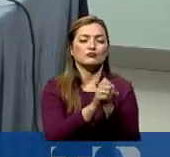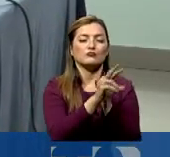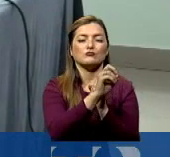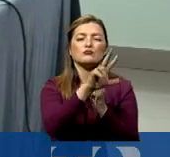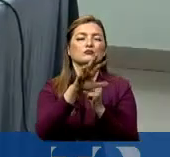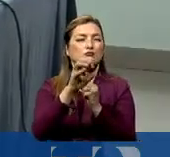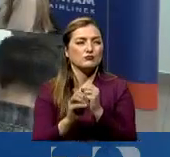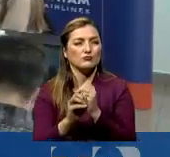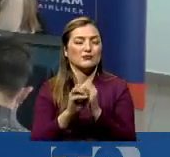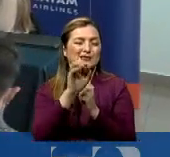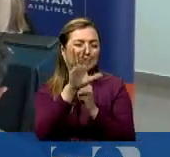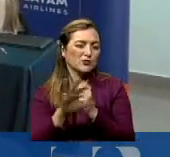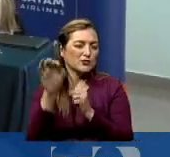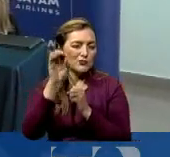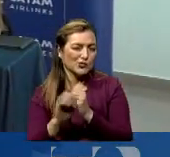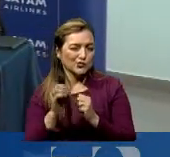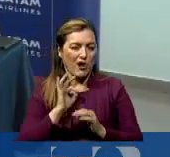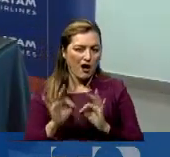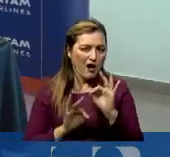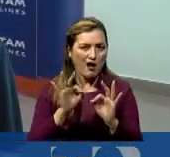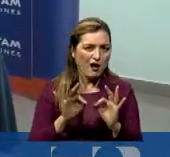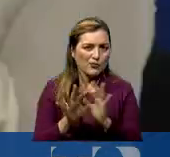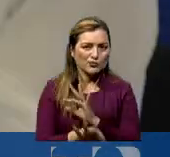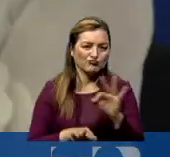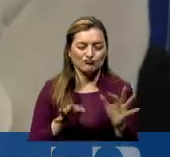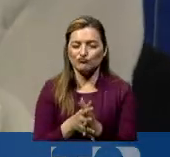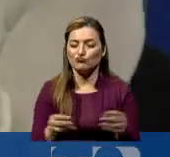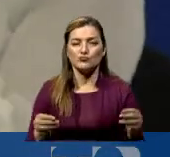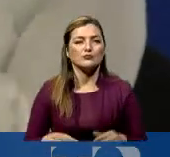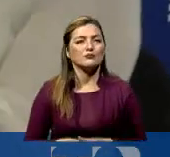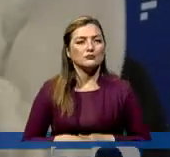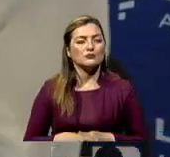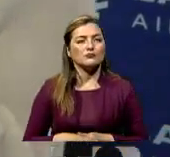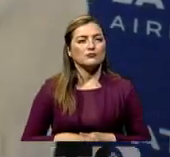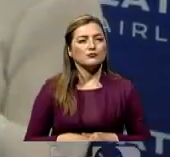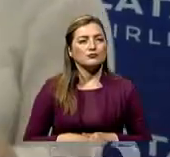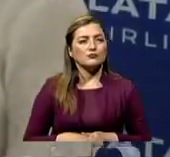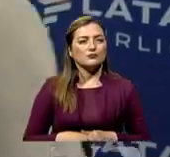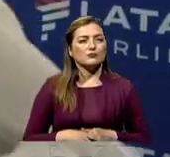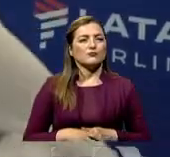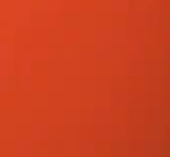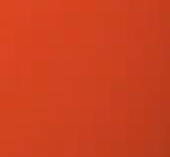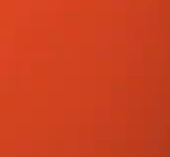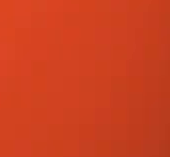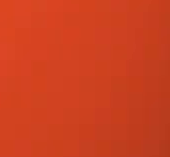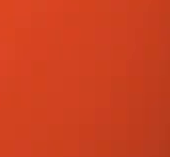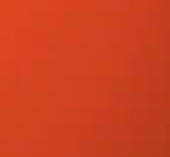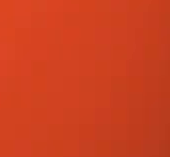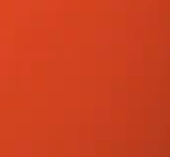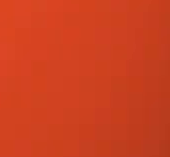pretenden compensar el 50% de las emisiones domésticas. En Quito, Juan Miguel Rodríguez, 24 horas.